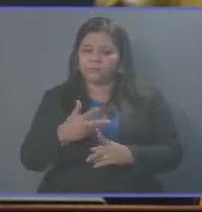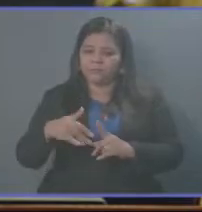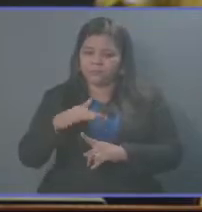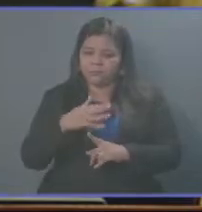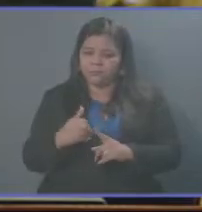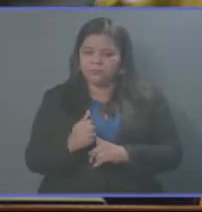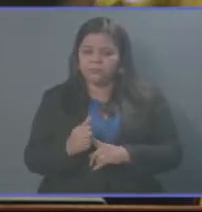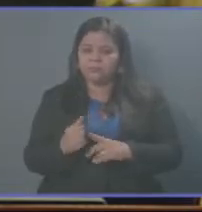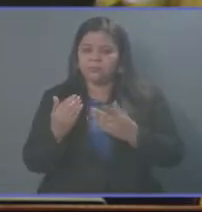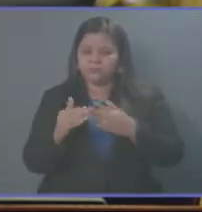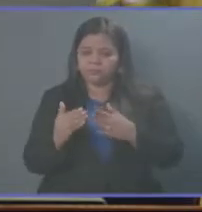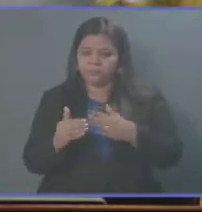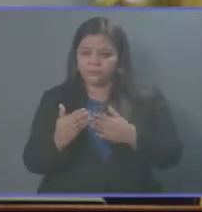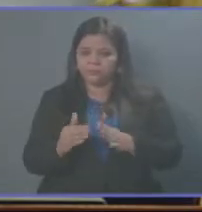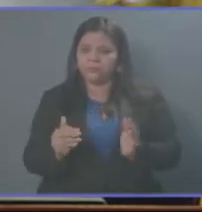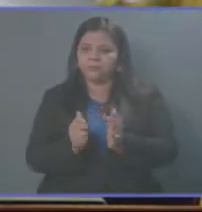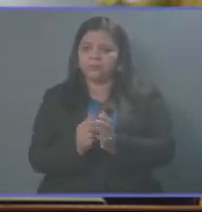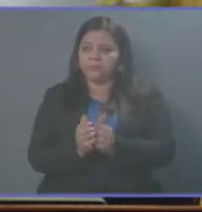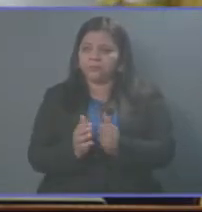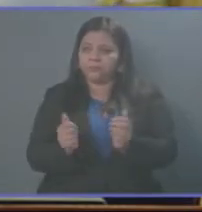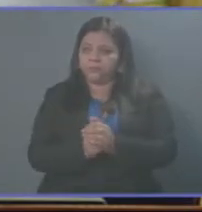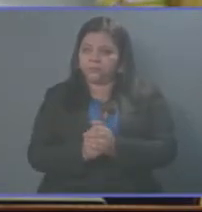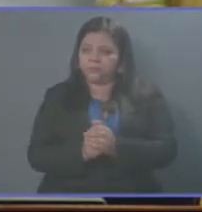y las dificultades en las que se da